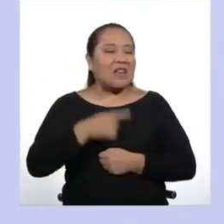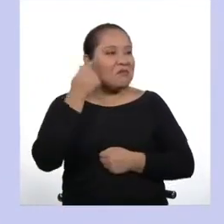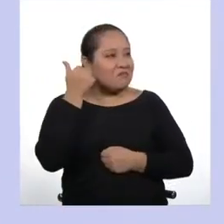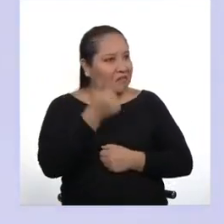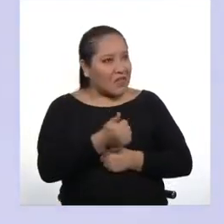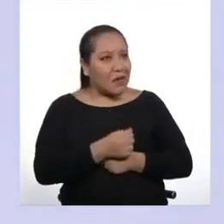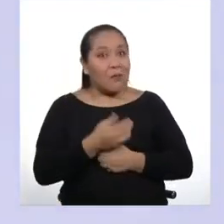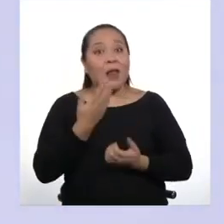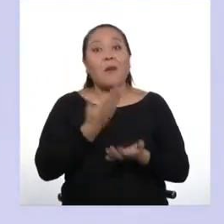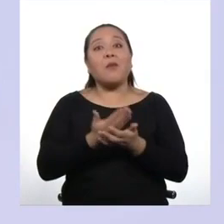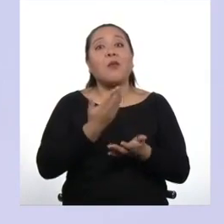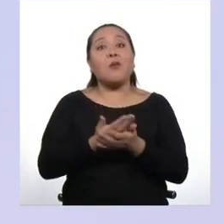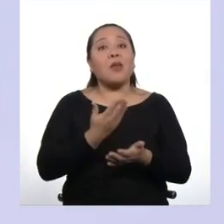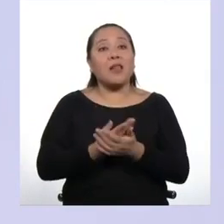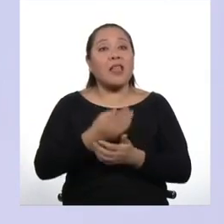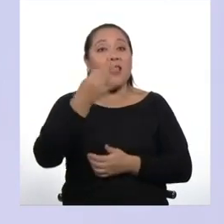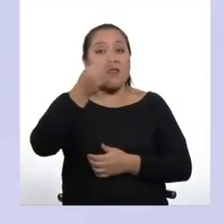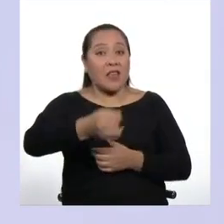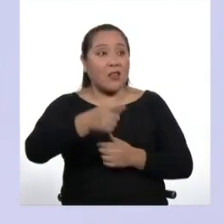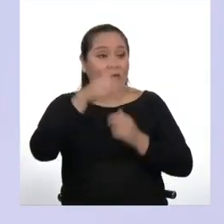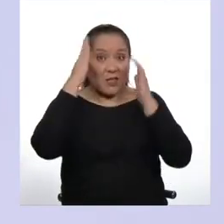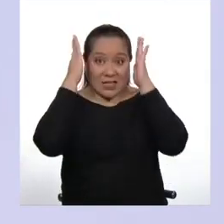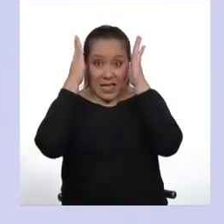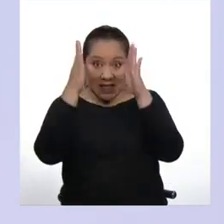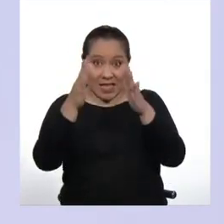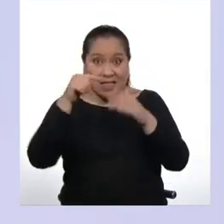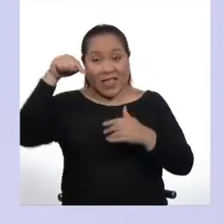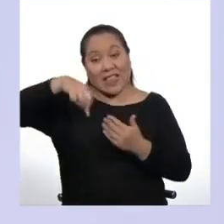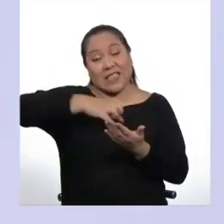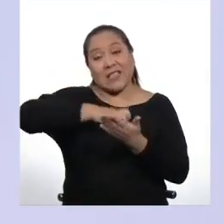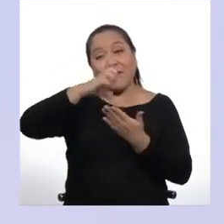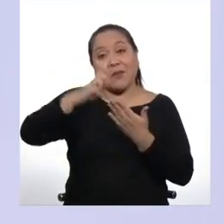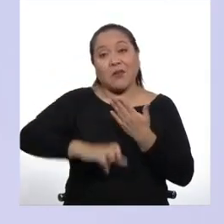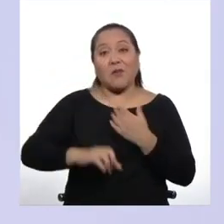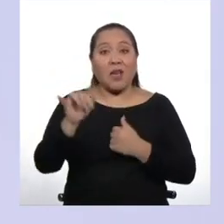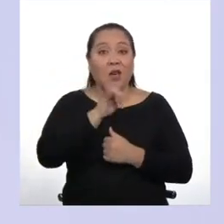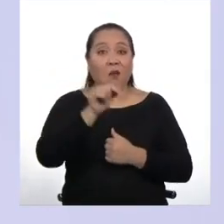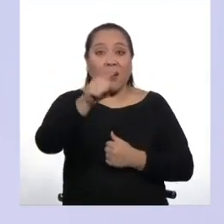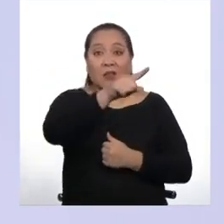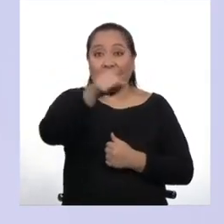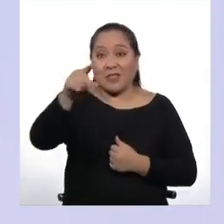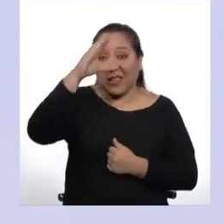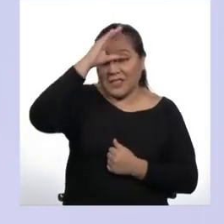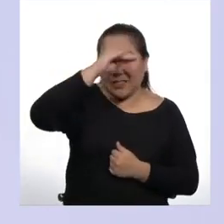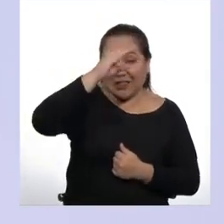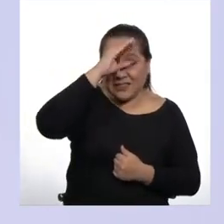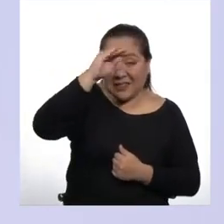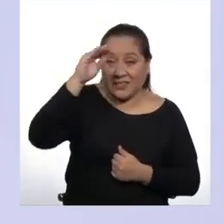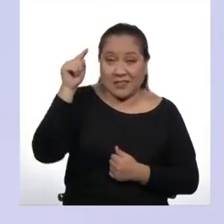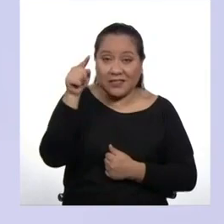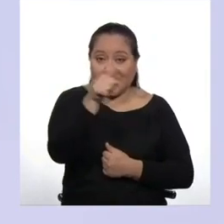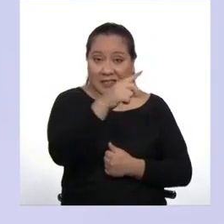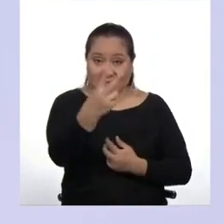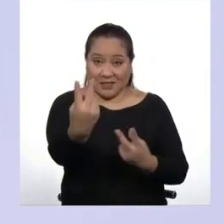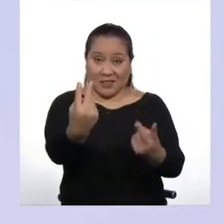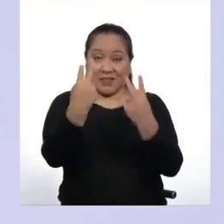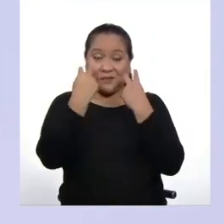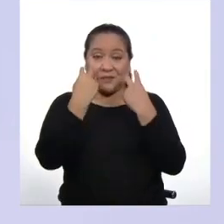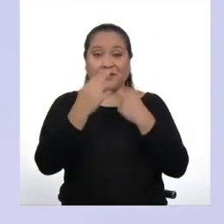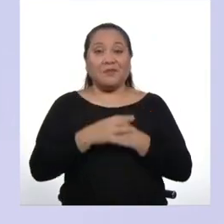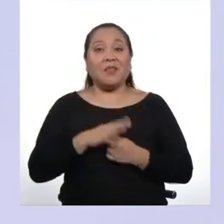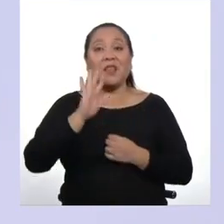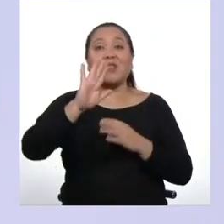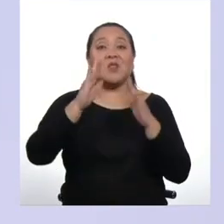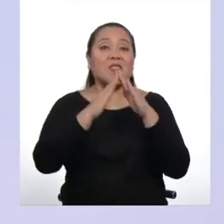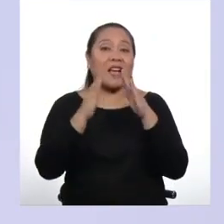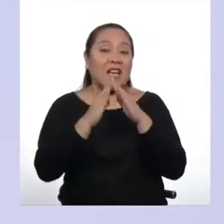para comprobar que estuviste atenta durante todo el programa, igual que todos los niños y niñas que nos están viendo